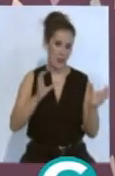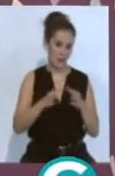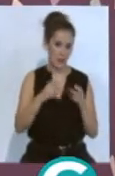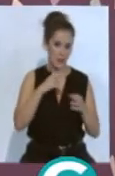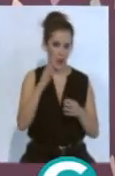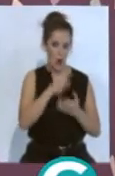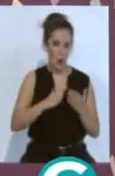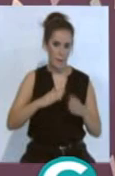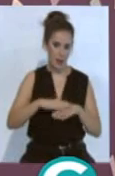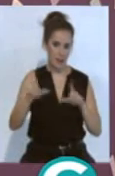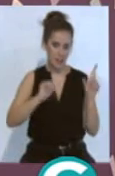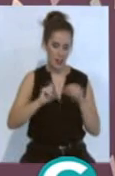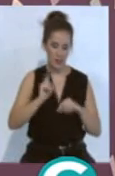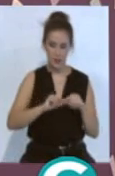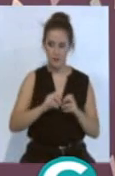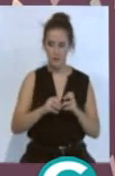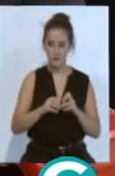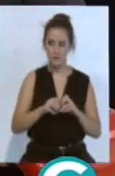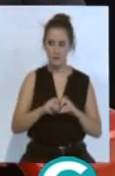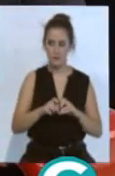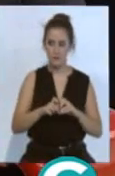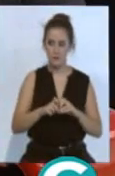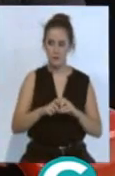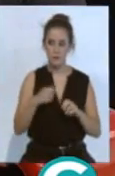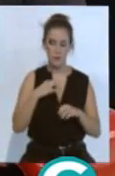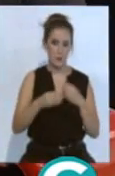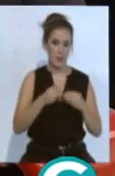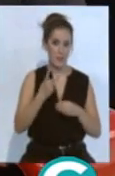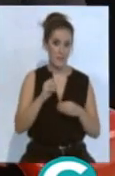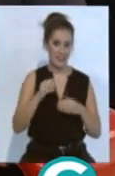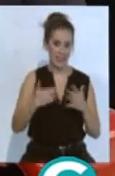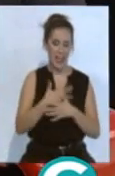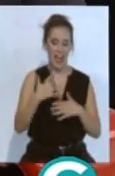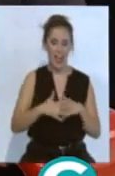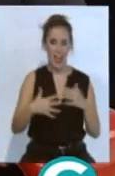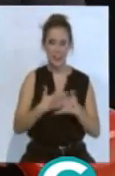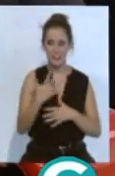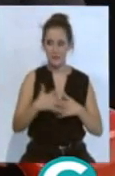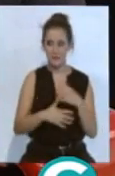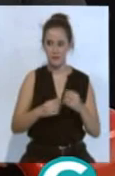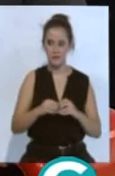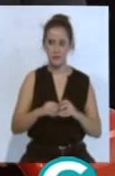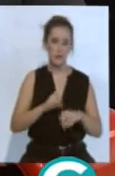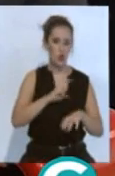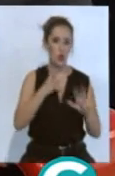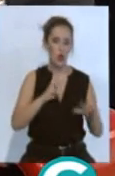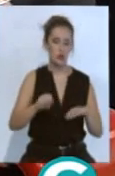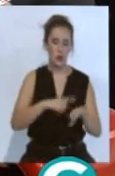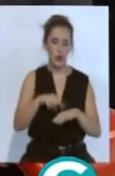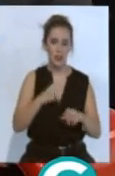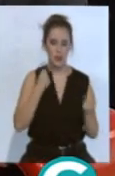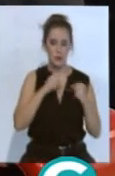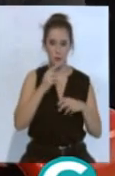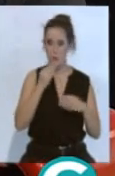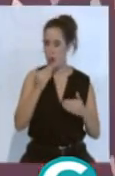tenéis ahí para seleccionar. Sí. Podemos hacer 20 antologías. ¿20? Tenemos conflicto para hacer 8 horas de actuación. Muchas